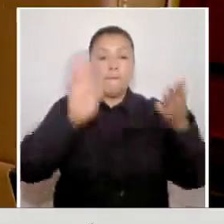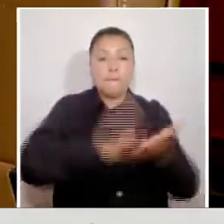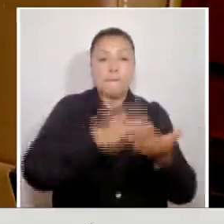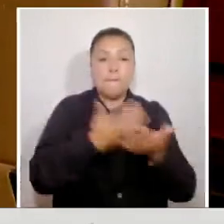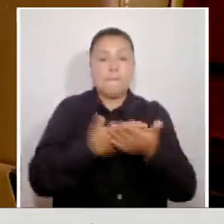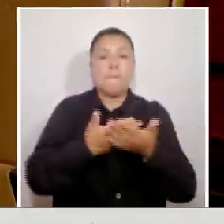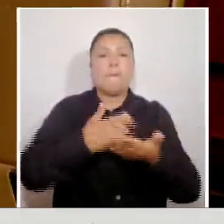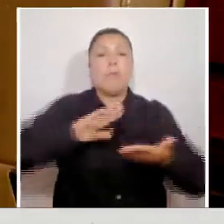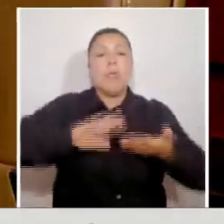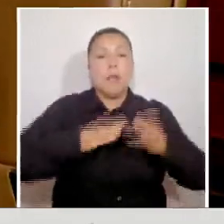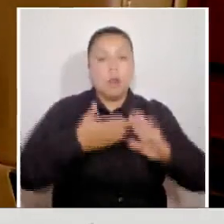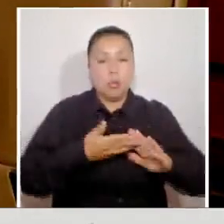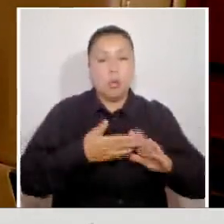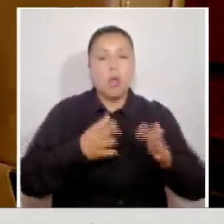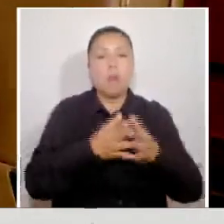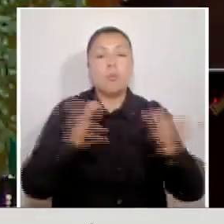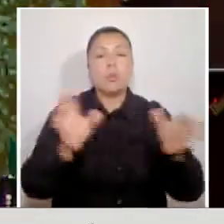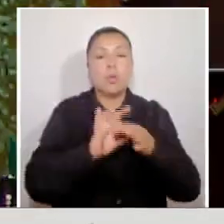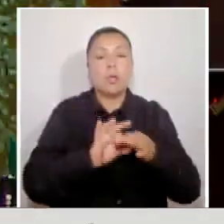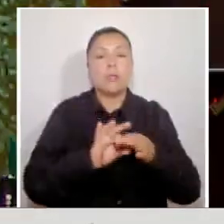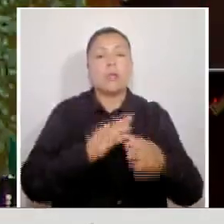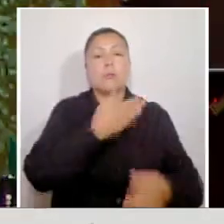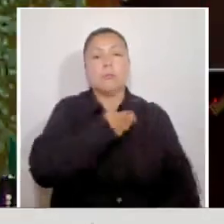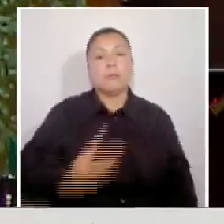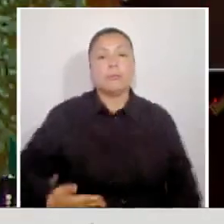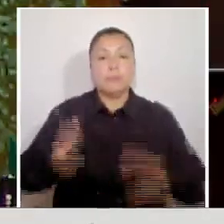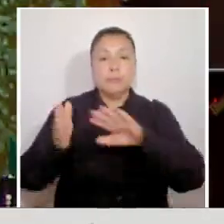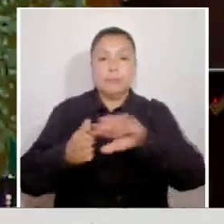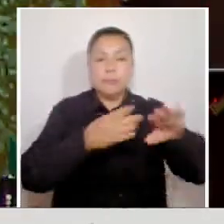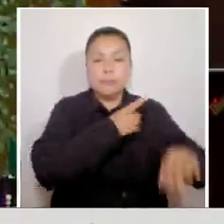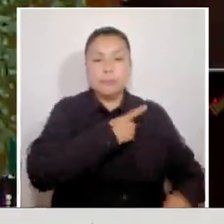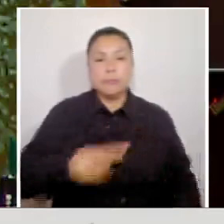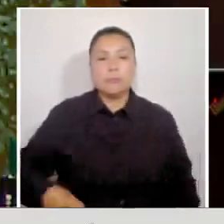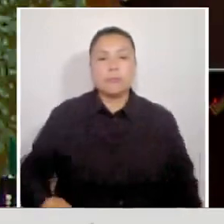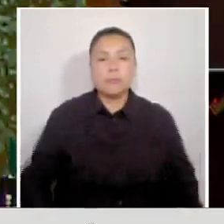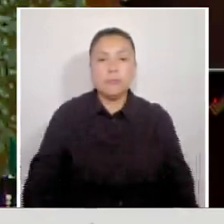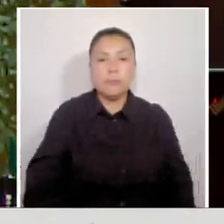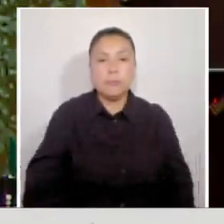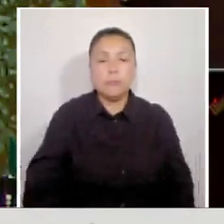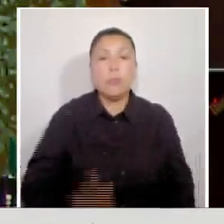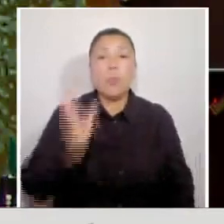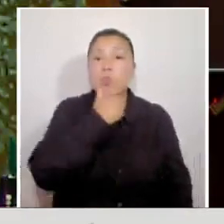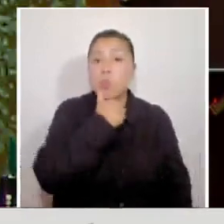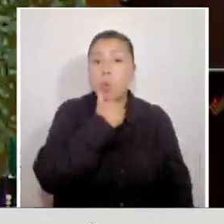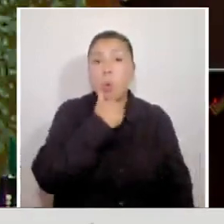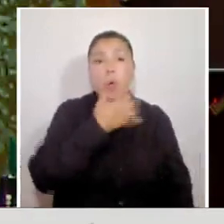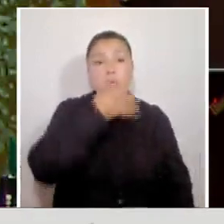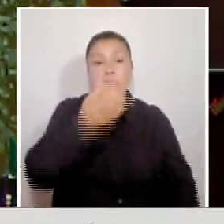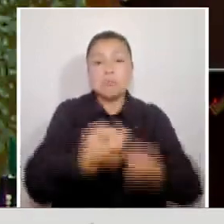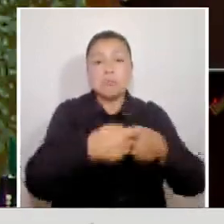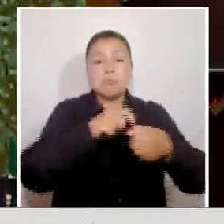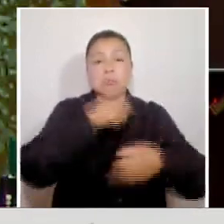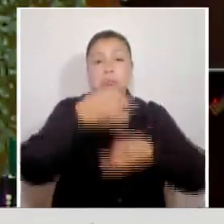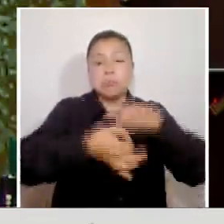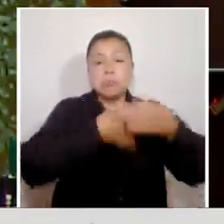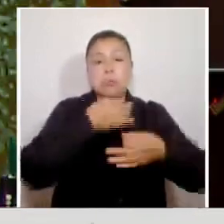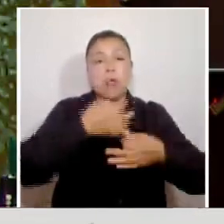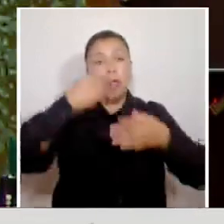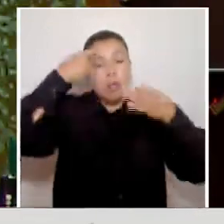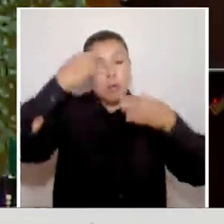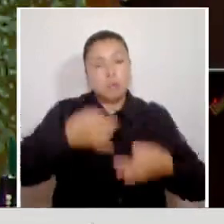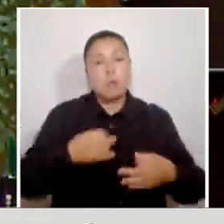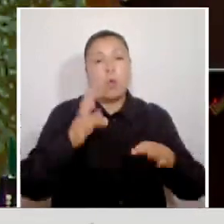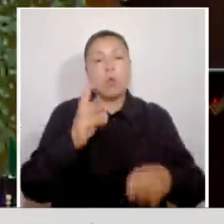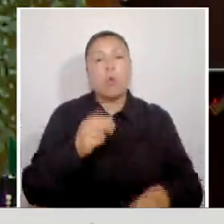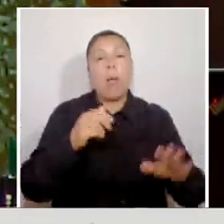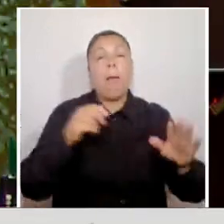dicho presidente Muchas gracias gracias diputado no habiendo más inscritos corresponde tratar la resolución número